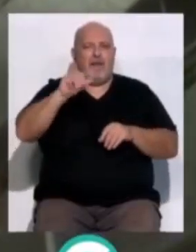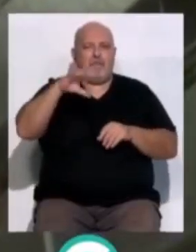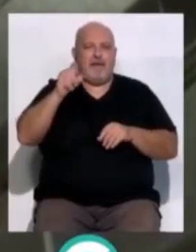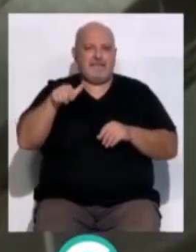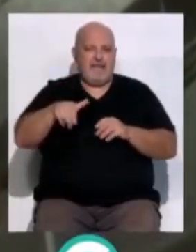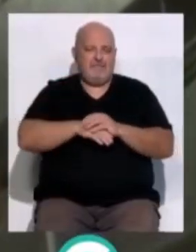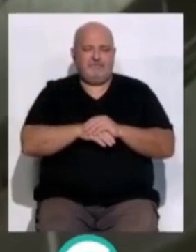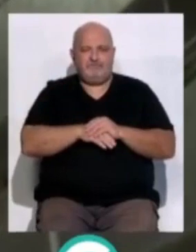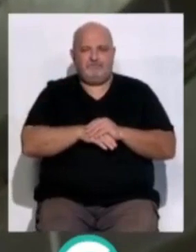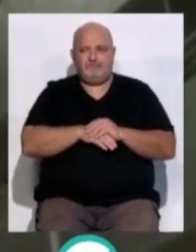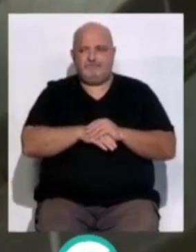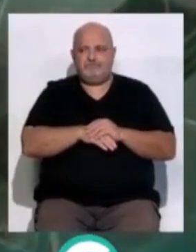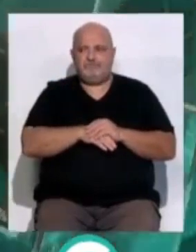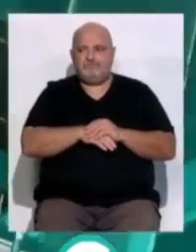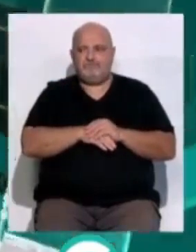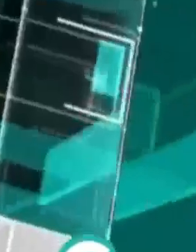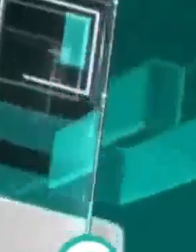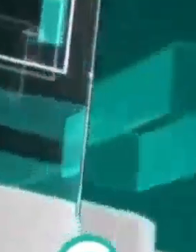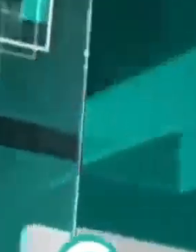Masa.